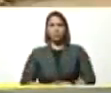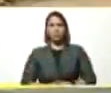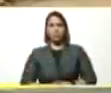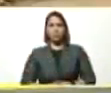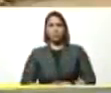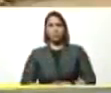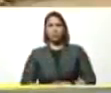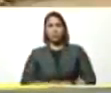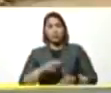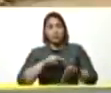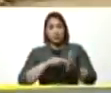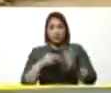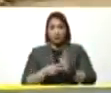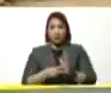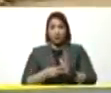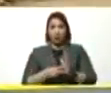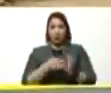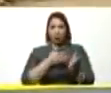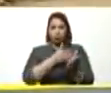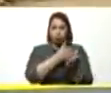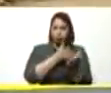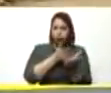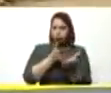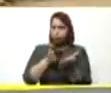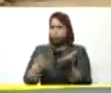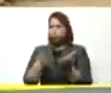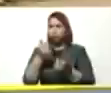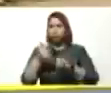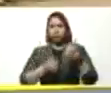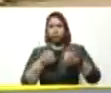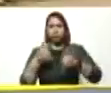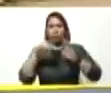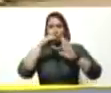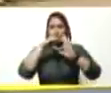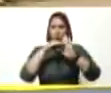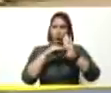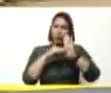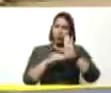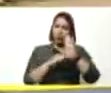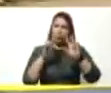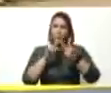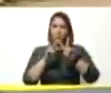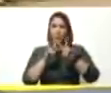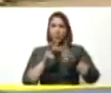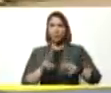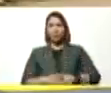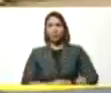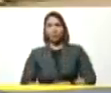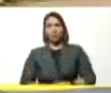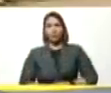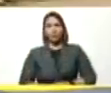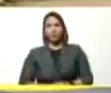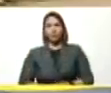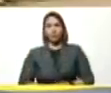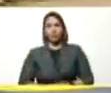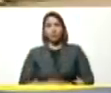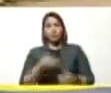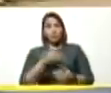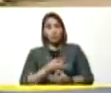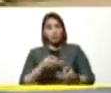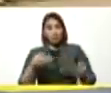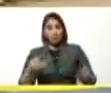Quiere decir que las vértices, los vértices de la gran misión Vivienda Venezuela han sido